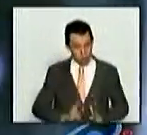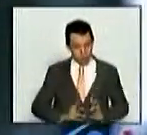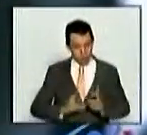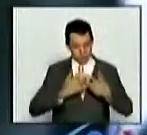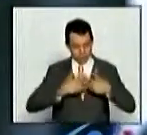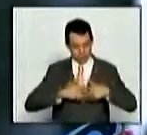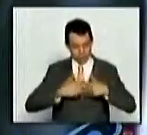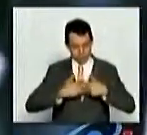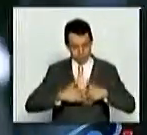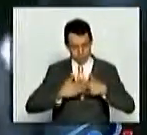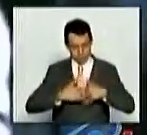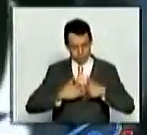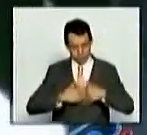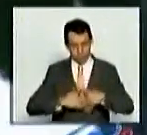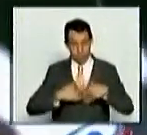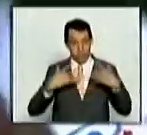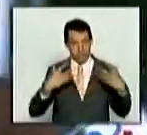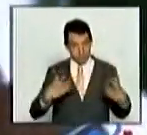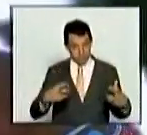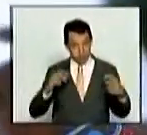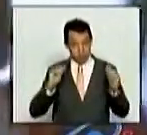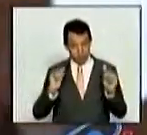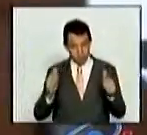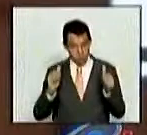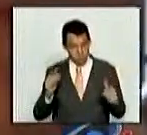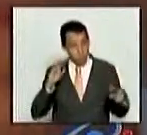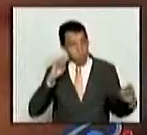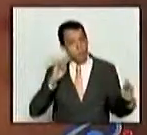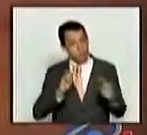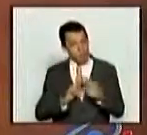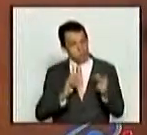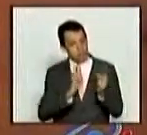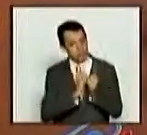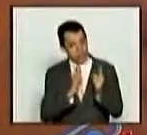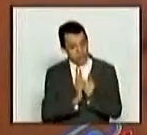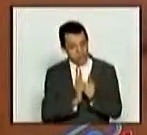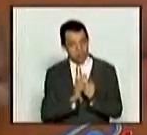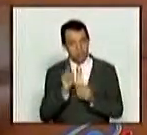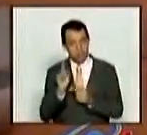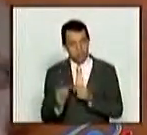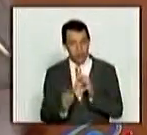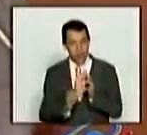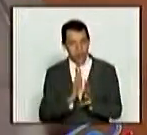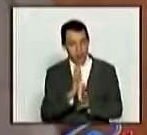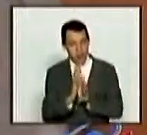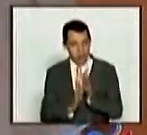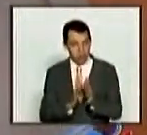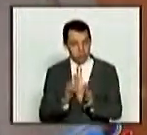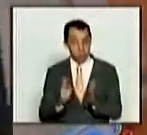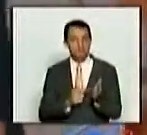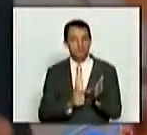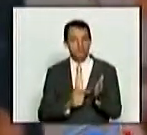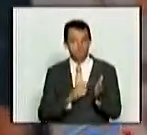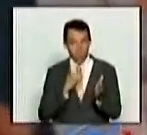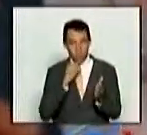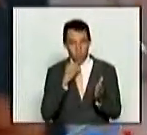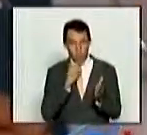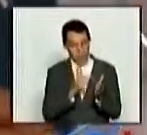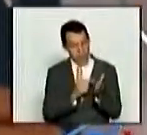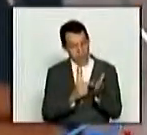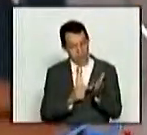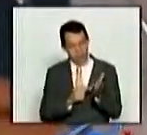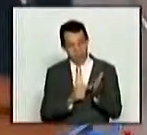Y entonces, quienes tengan la oportunidad de estar con la terapia, quien tenga el láser, que esto es última tecnología,